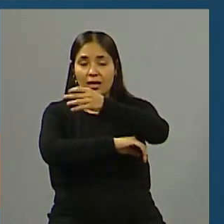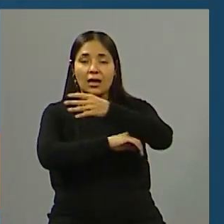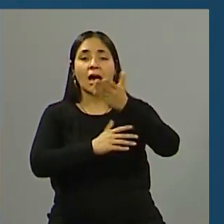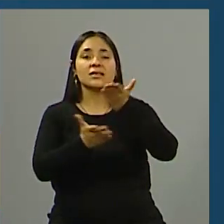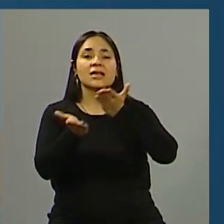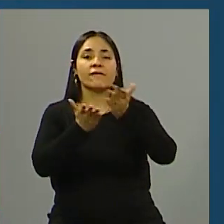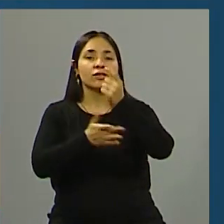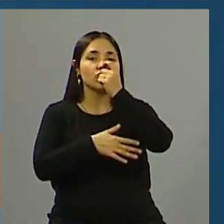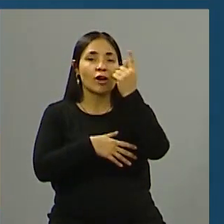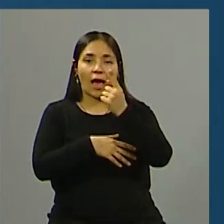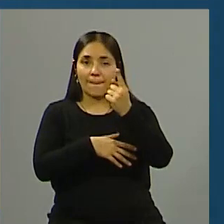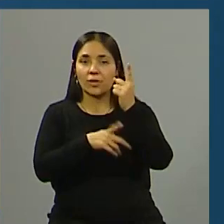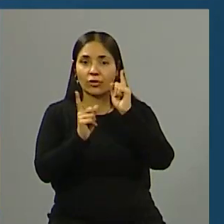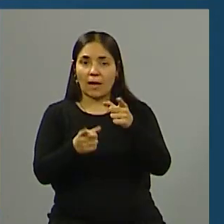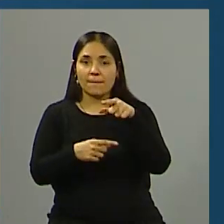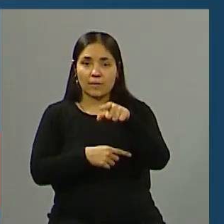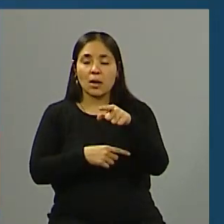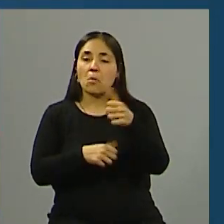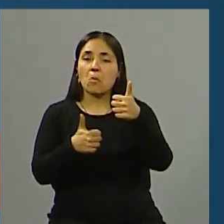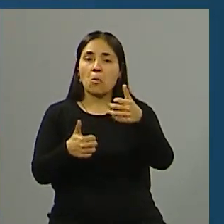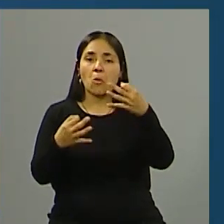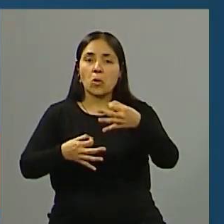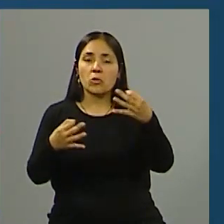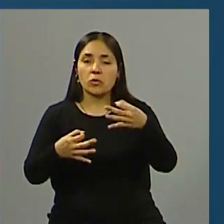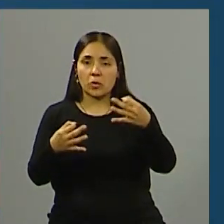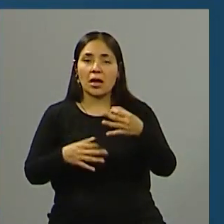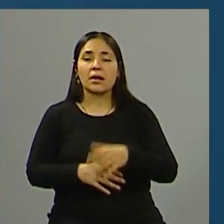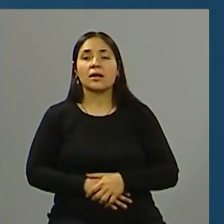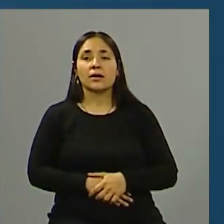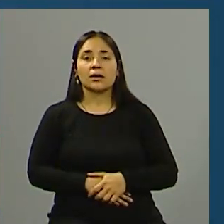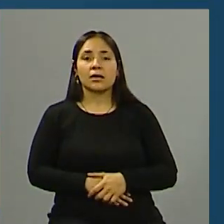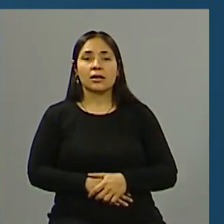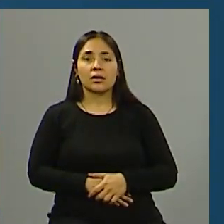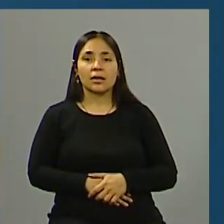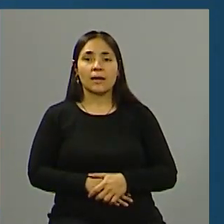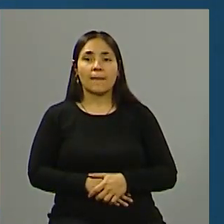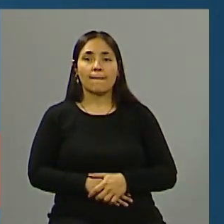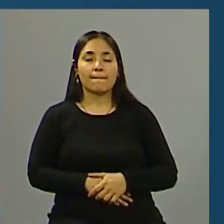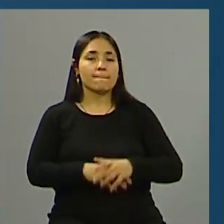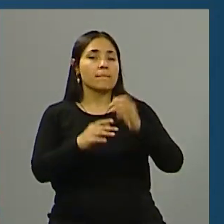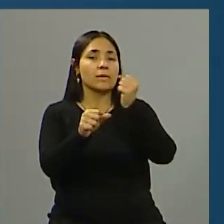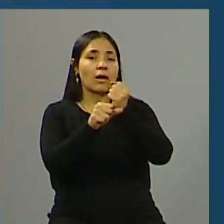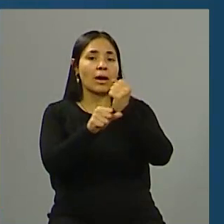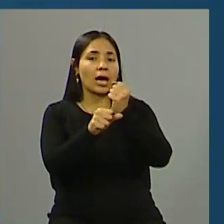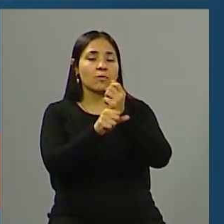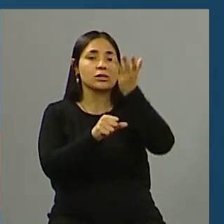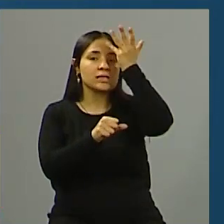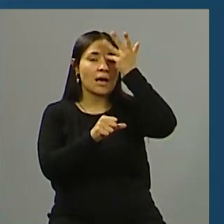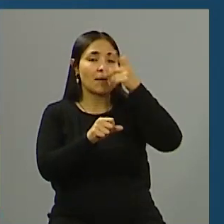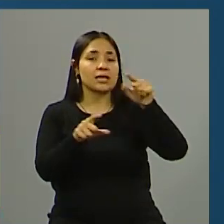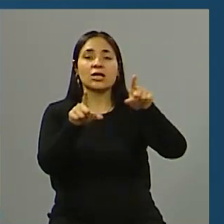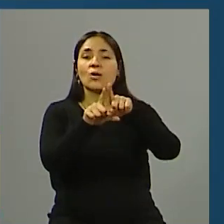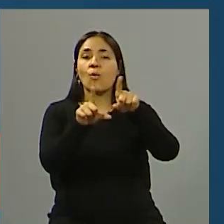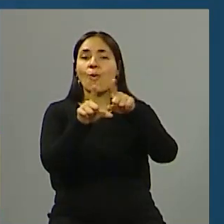rápido que también funciona muy bien. Venimos trabajando, igual que en el San Martín, en todas las